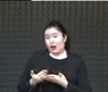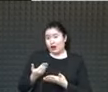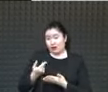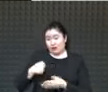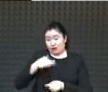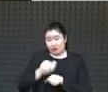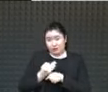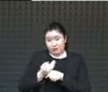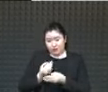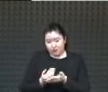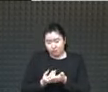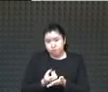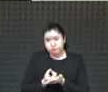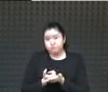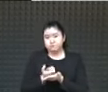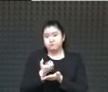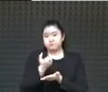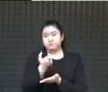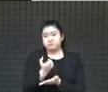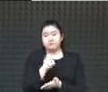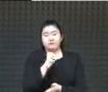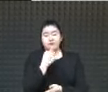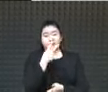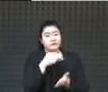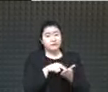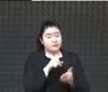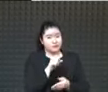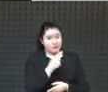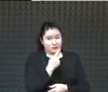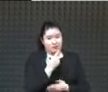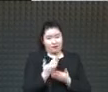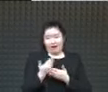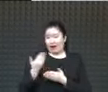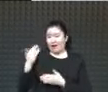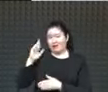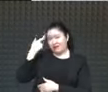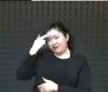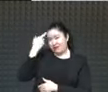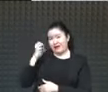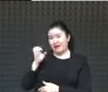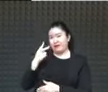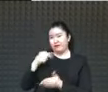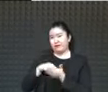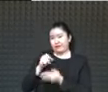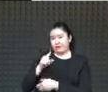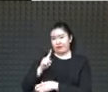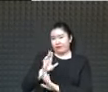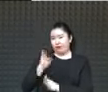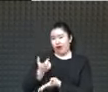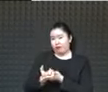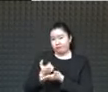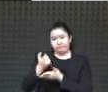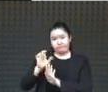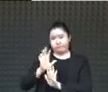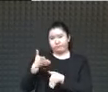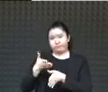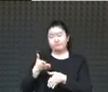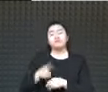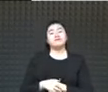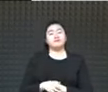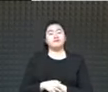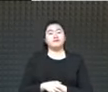útiles escolares. En enero del 2021 se dio un adelanto ya para útiles y uniformes escolares en enero